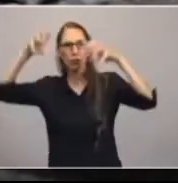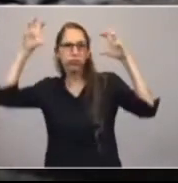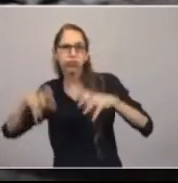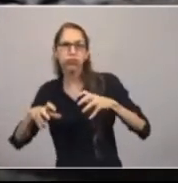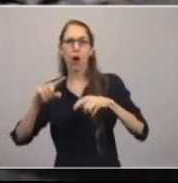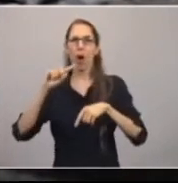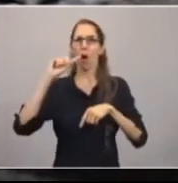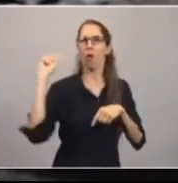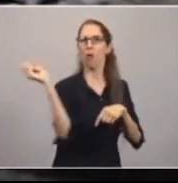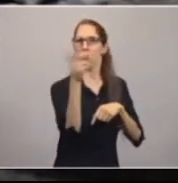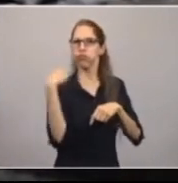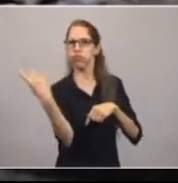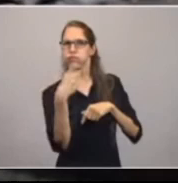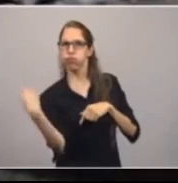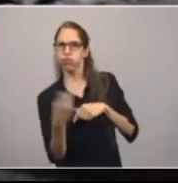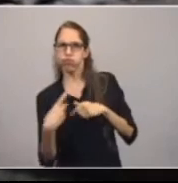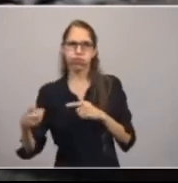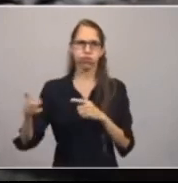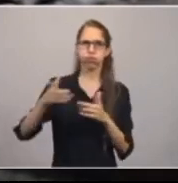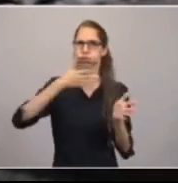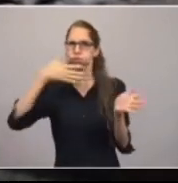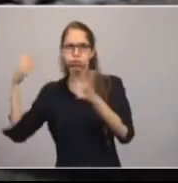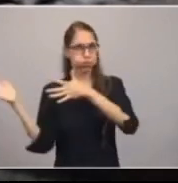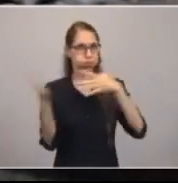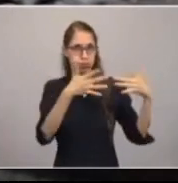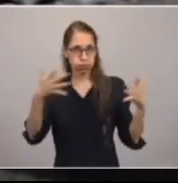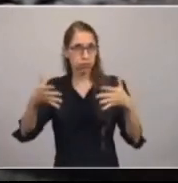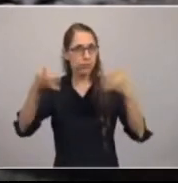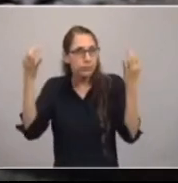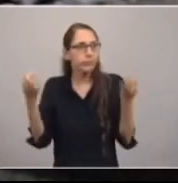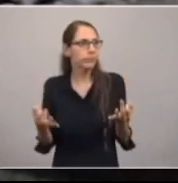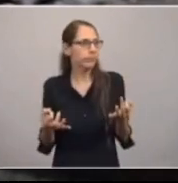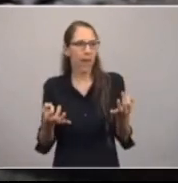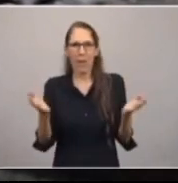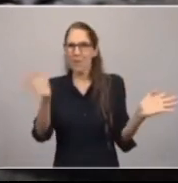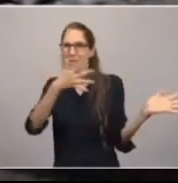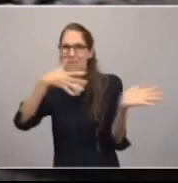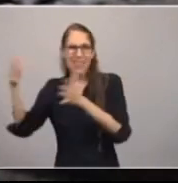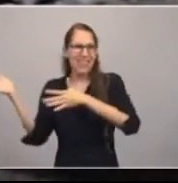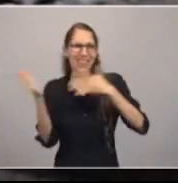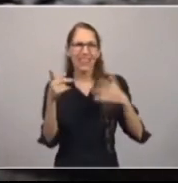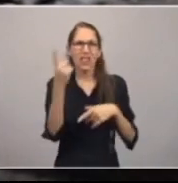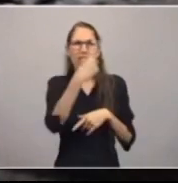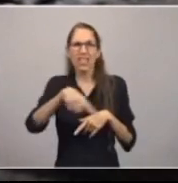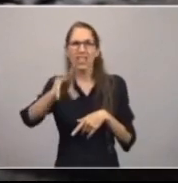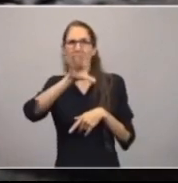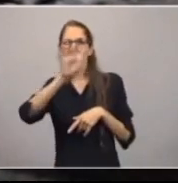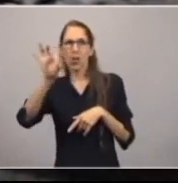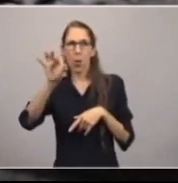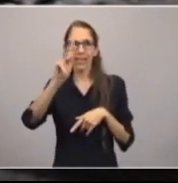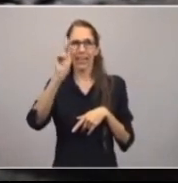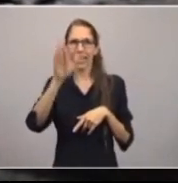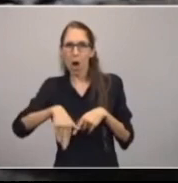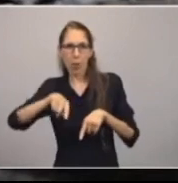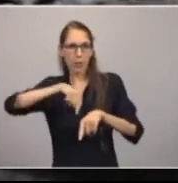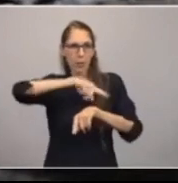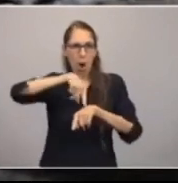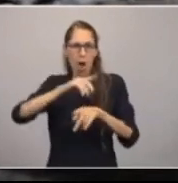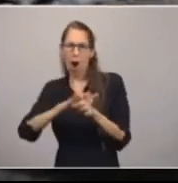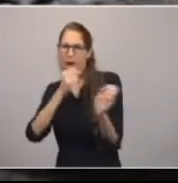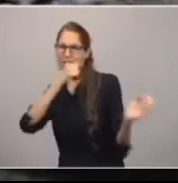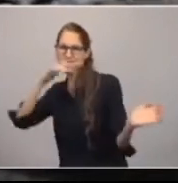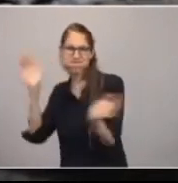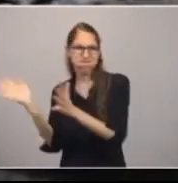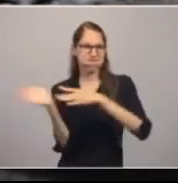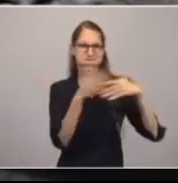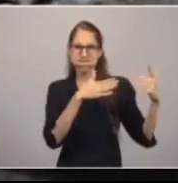pero con ráfagas de viento de 150 kilómetros por hora, de la niña al niño, es decir, de